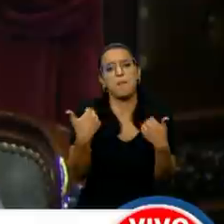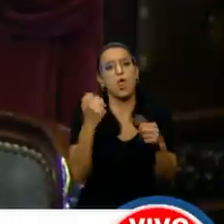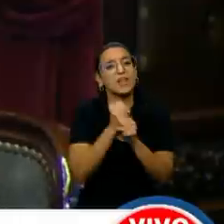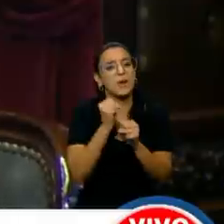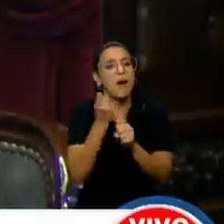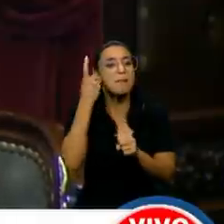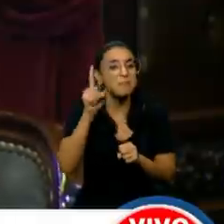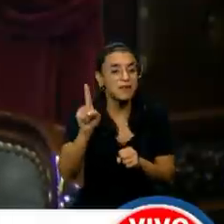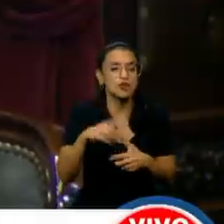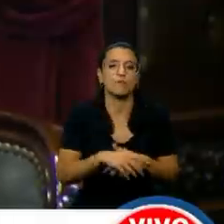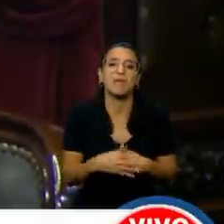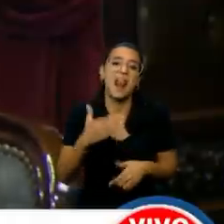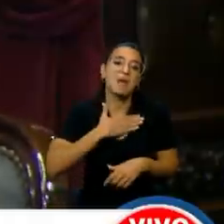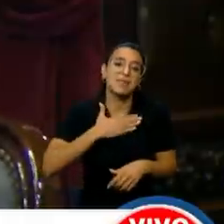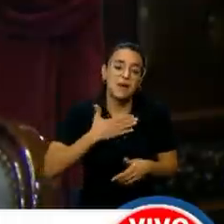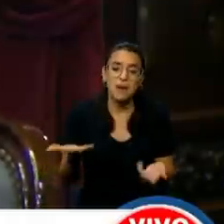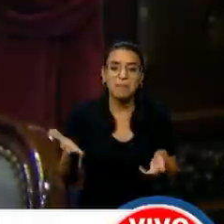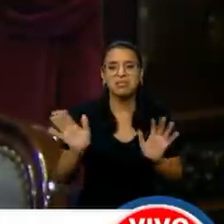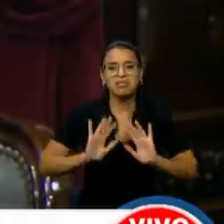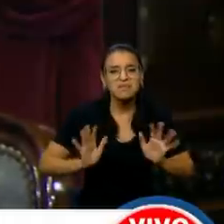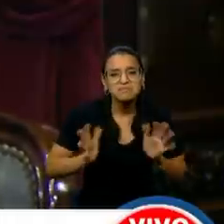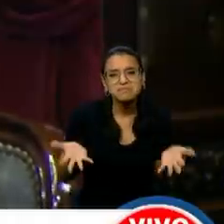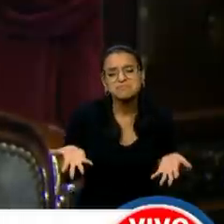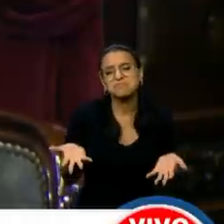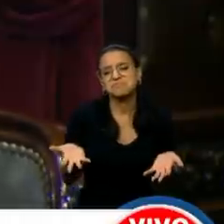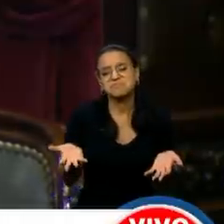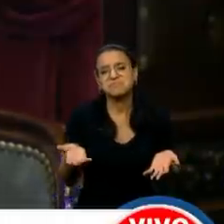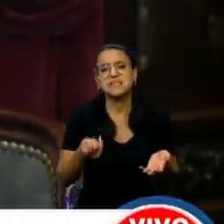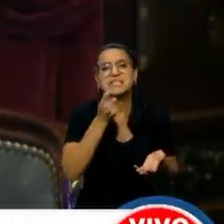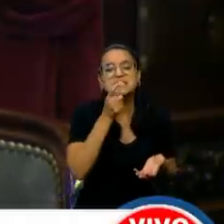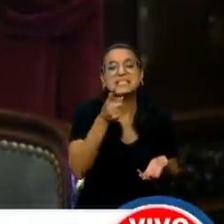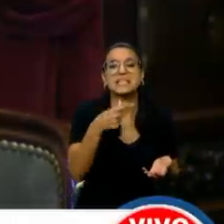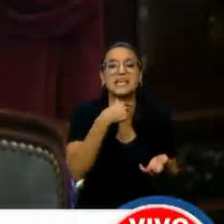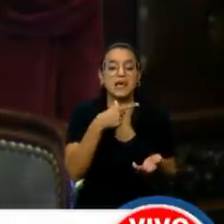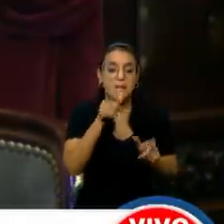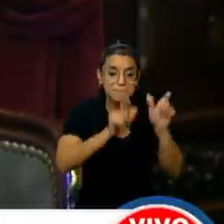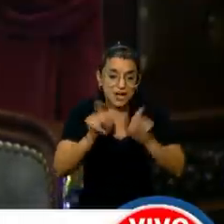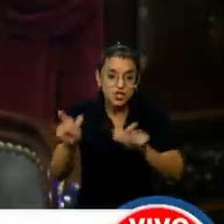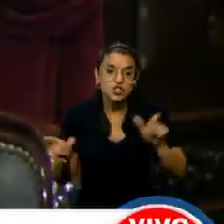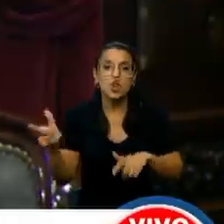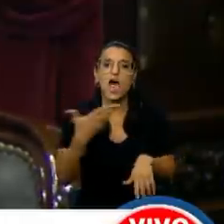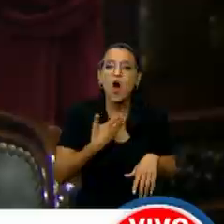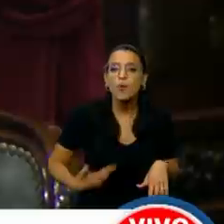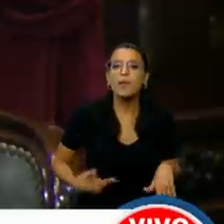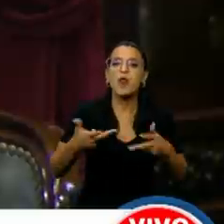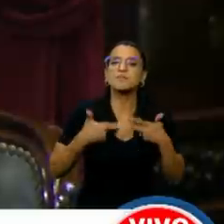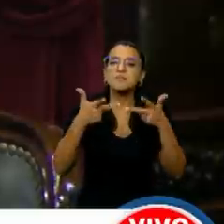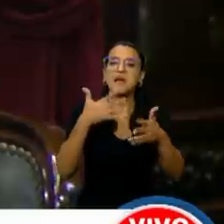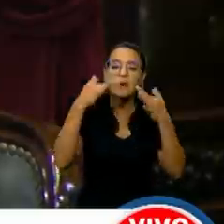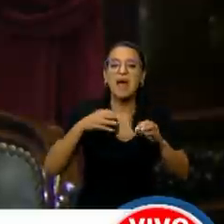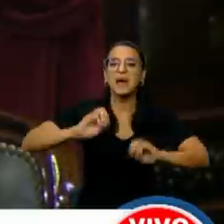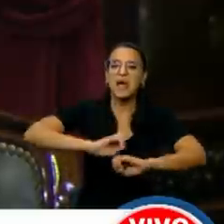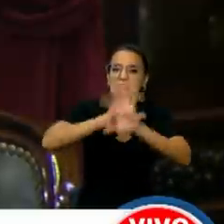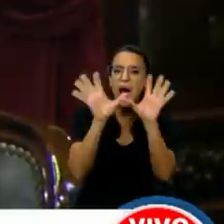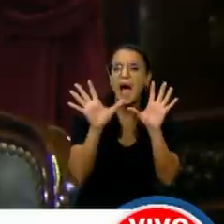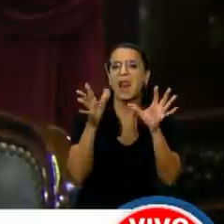pero lamentablemente de nada serviría si quienes gobiernan o se expresan con la verdad de manera clara